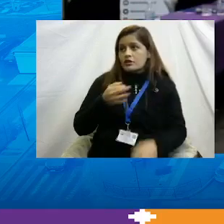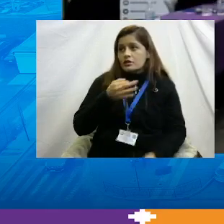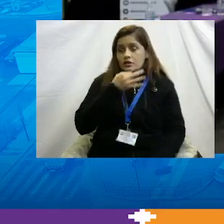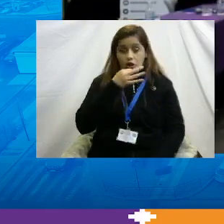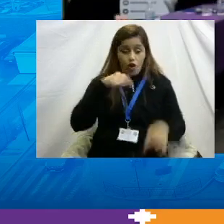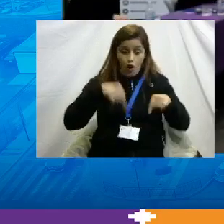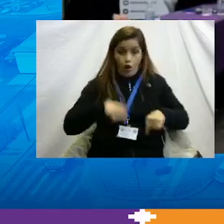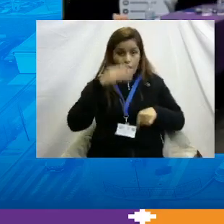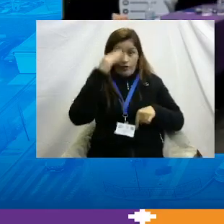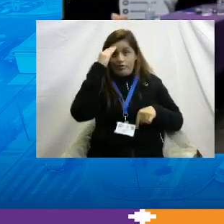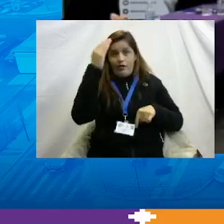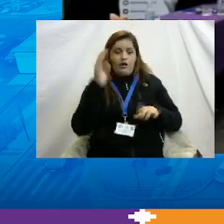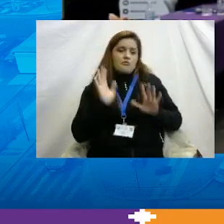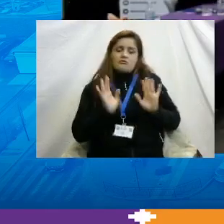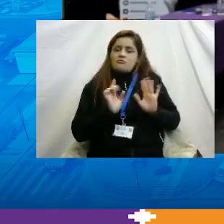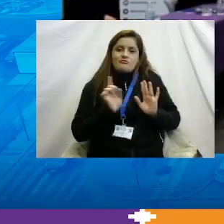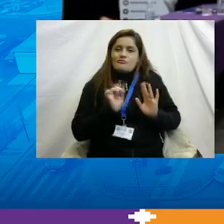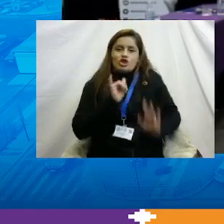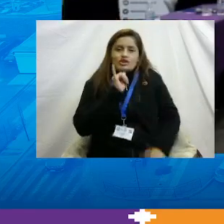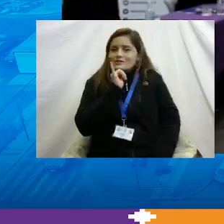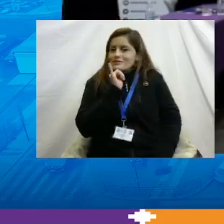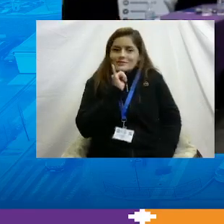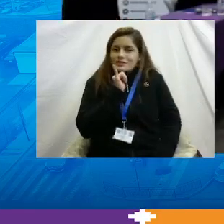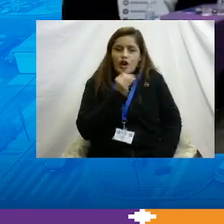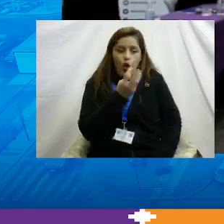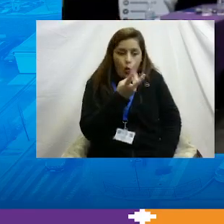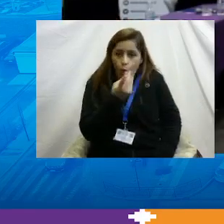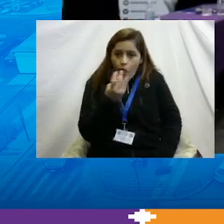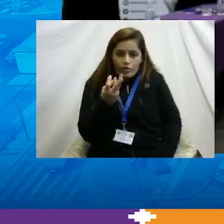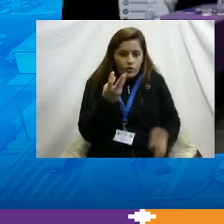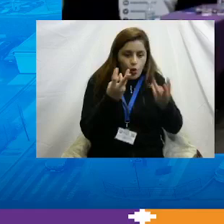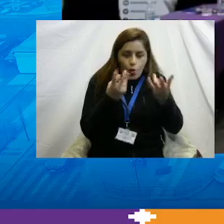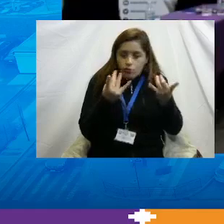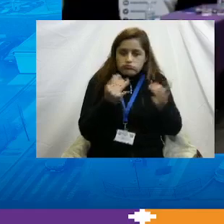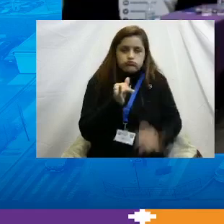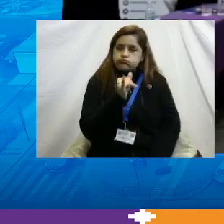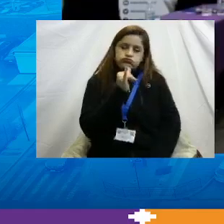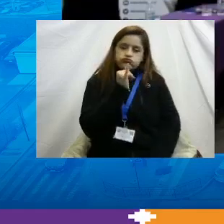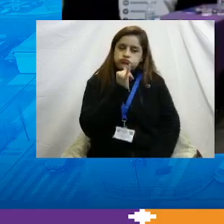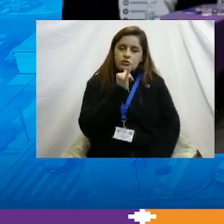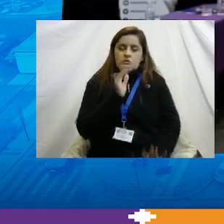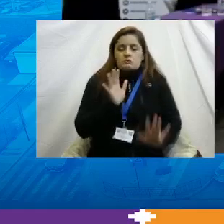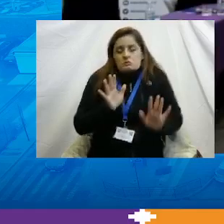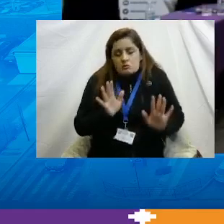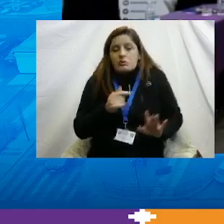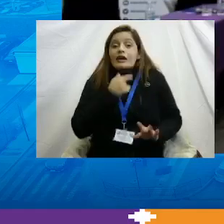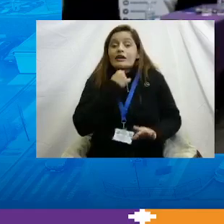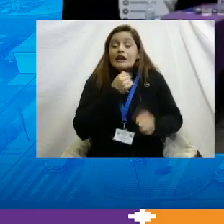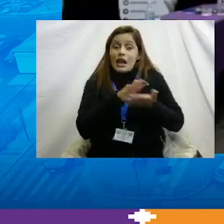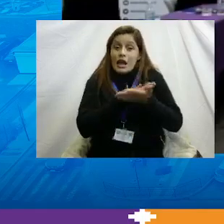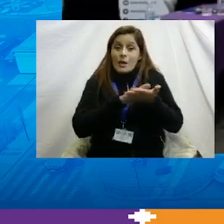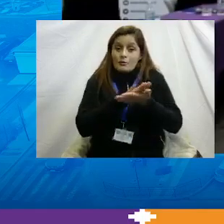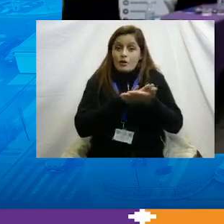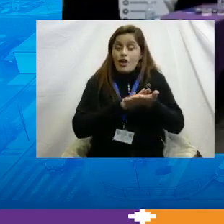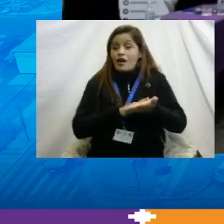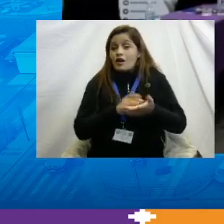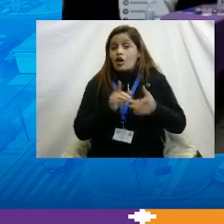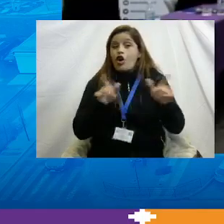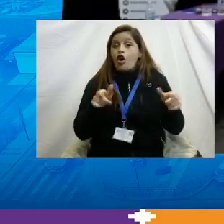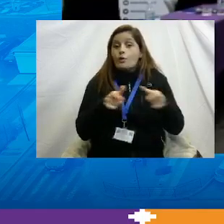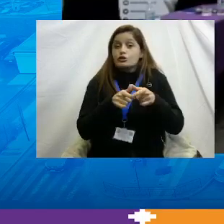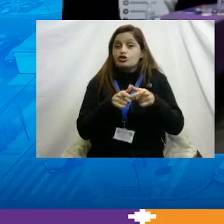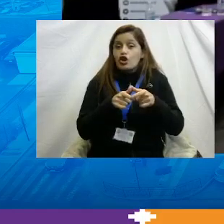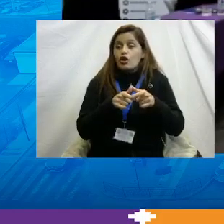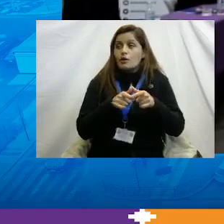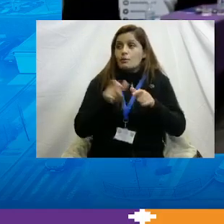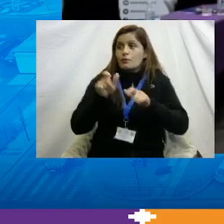lo tengo, lo había preguntado, pero no tengo el dato por el momento. Pero solo a modo de ejemplo, que también me lo preguntaron en la comisión, el señor que vino,